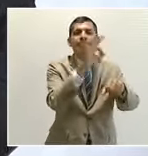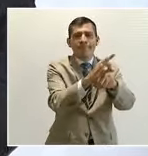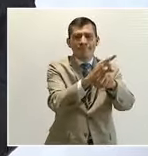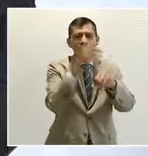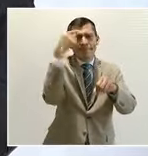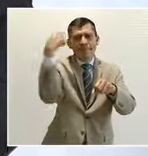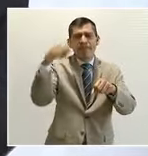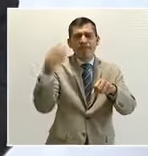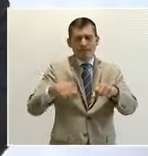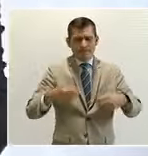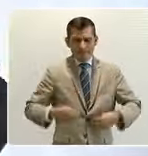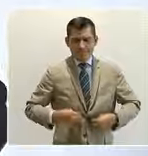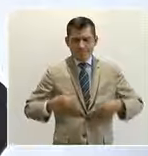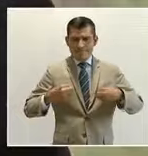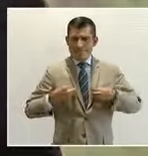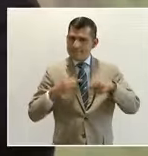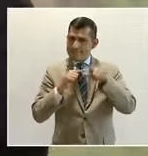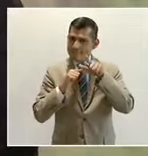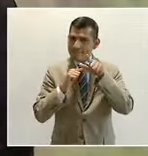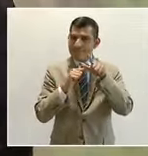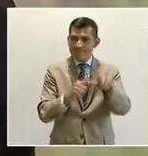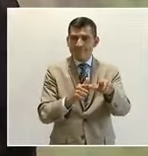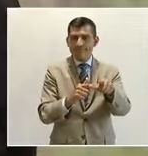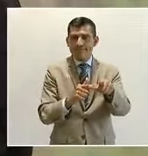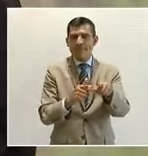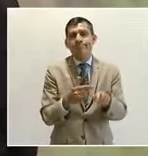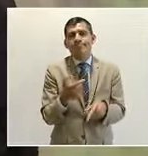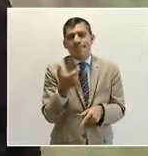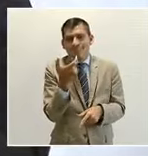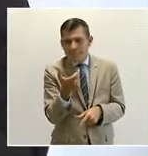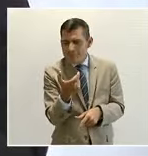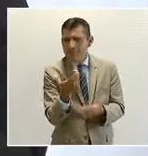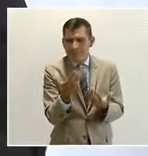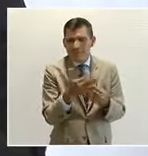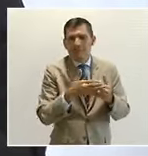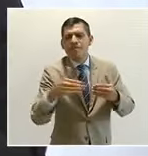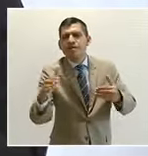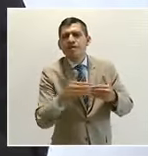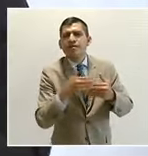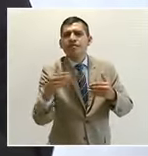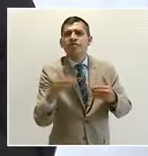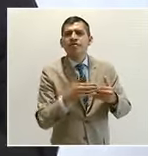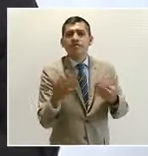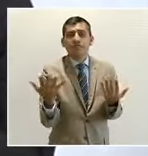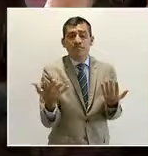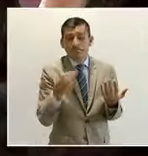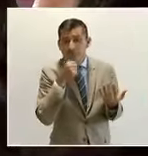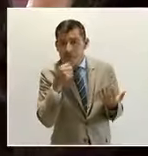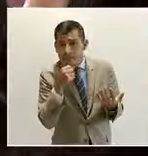vivir muchos con un poco de holgura en el último tramo de su existencia